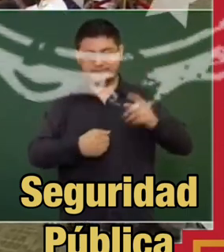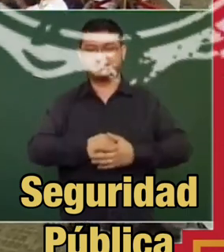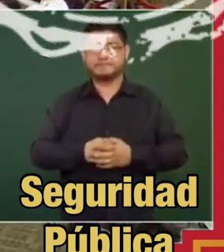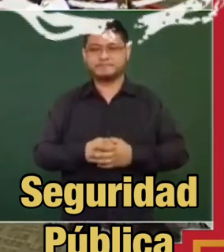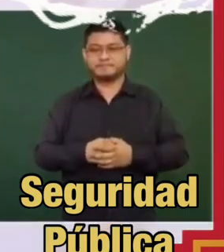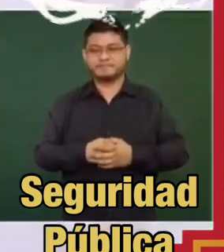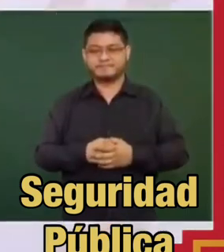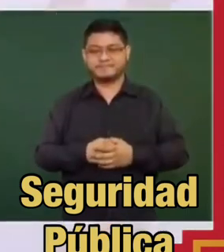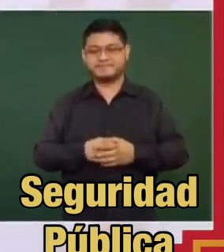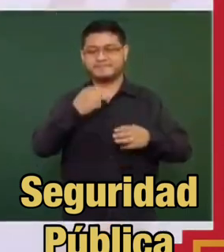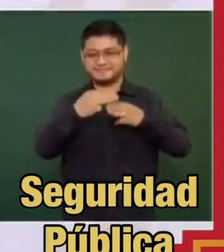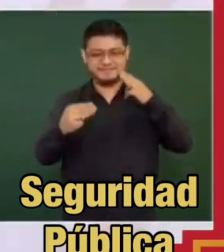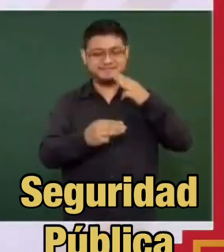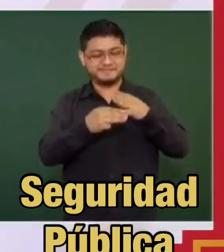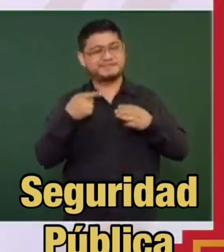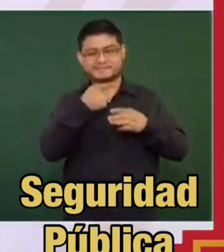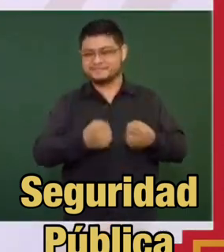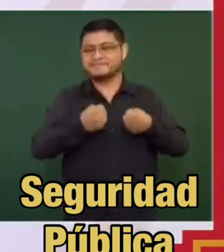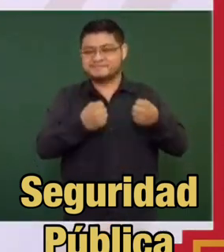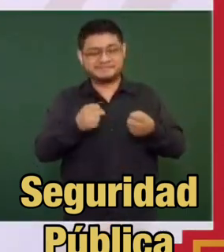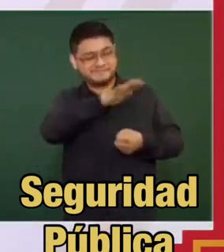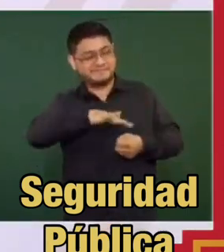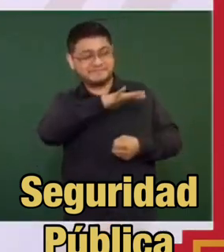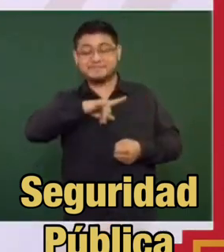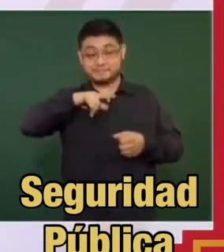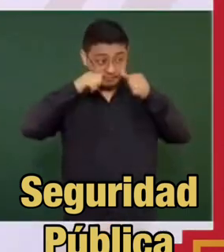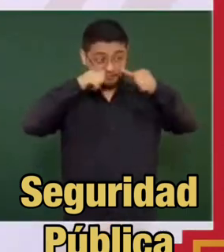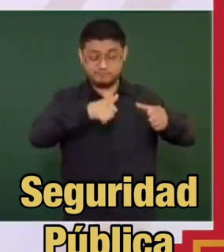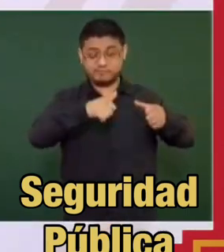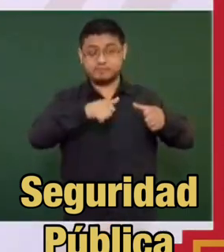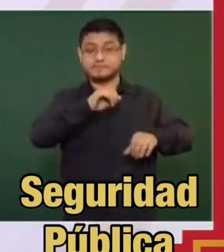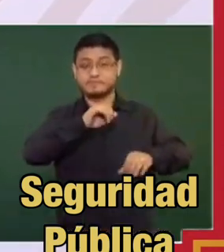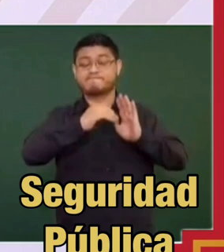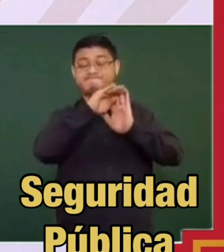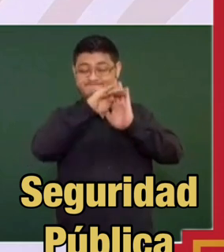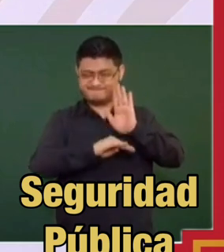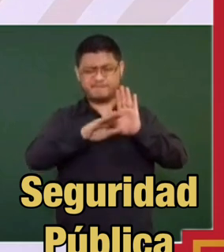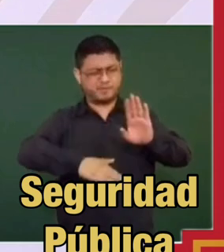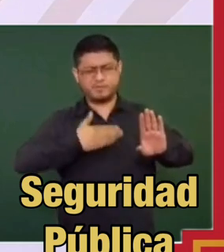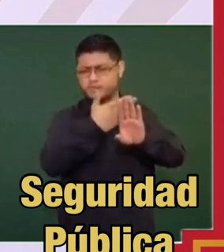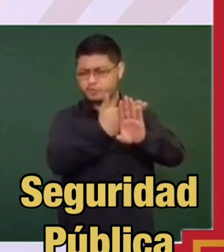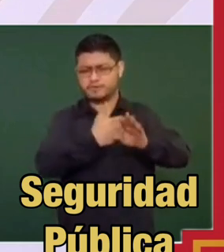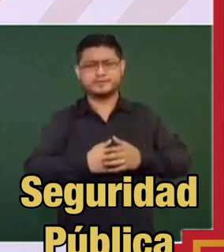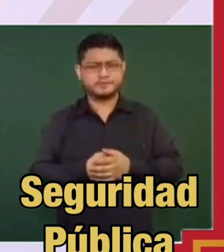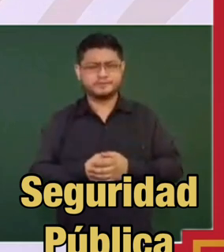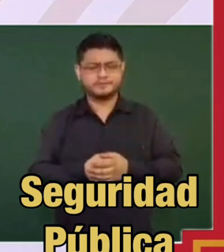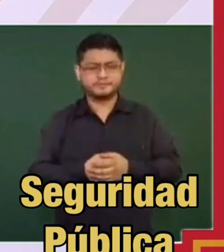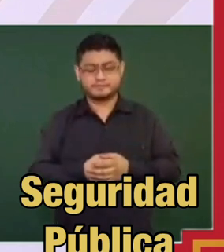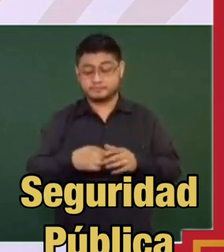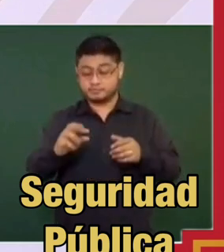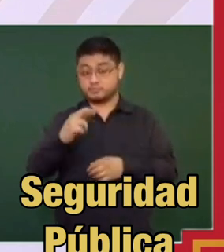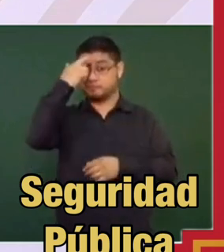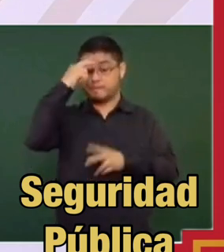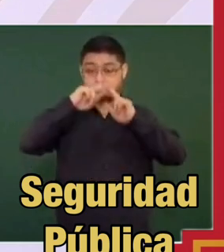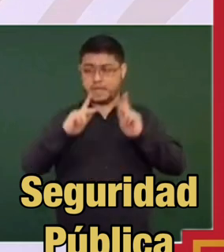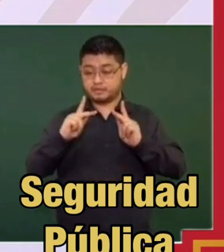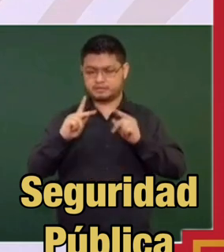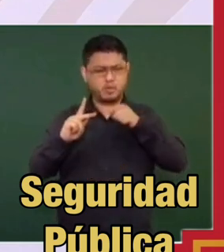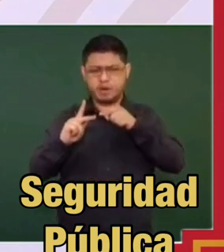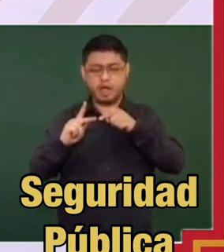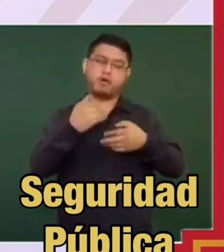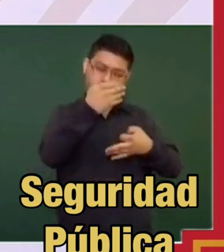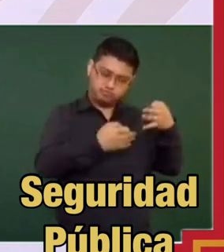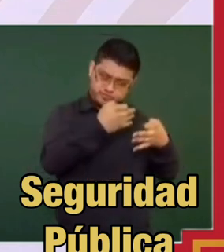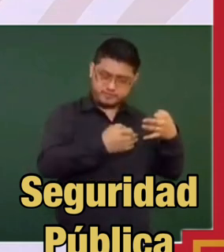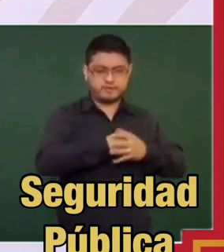materia de seguridad pública está funcionando bien nuestra estrategia de atender las causas de la violencia, aplicando el principio de que la paz es fruto de la justicia.